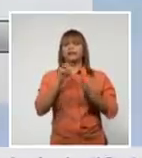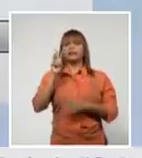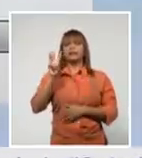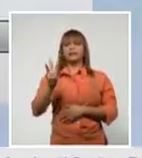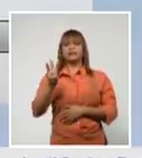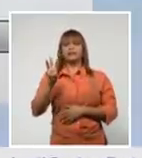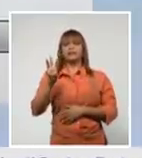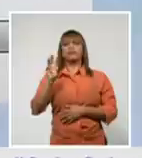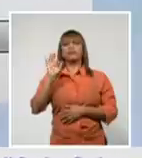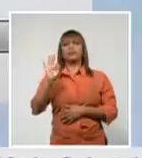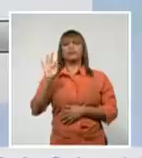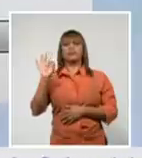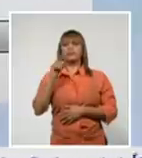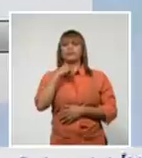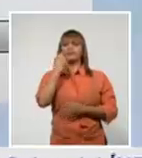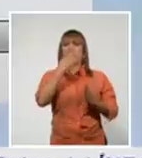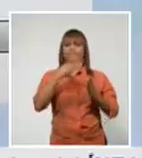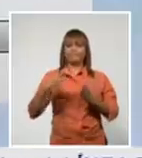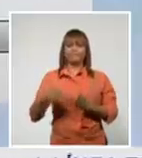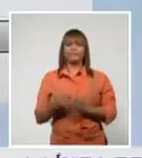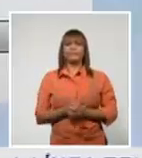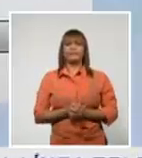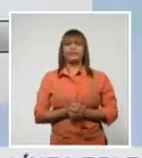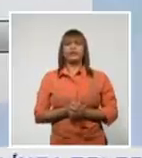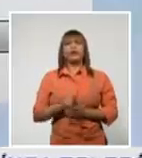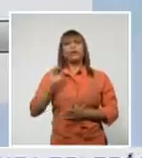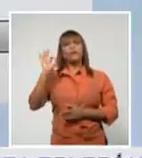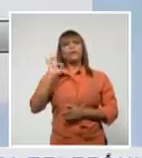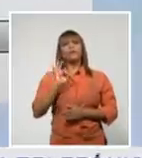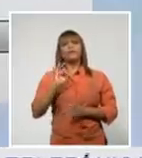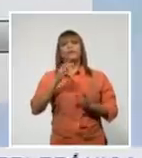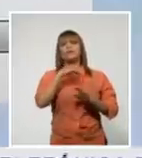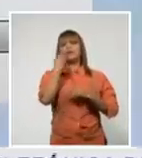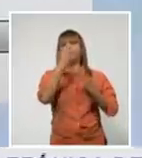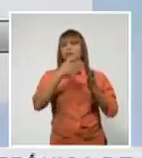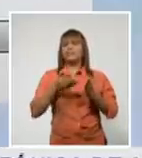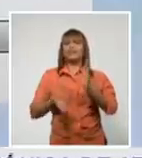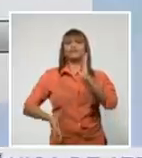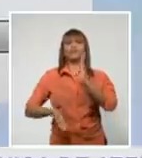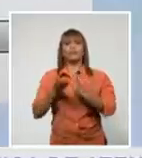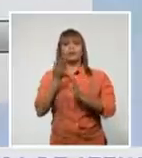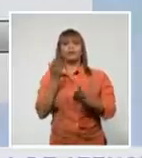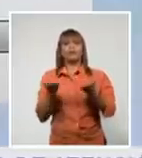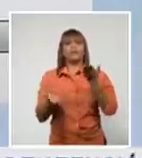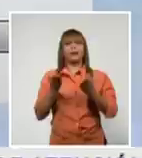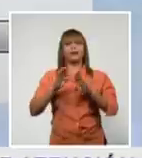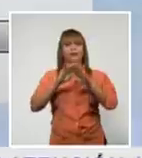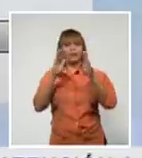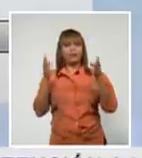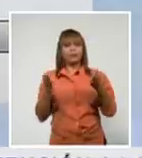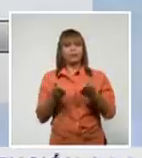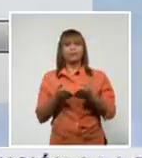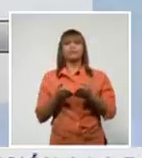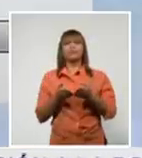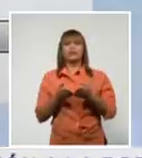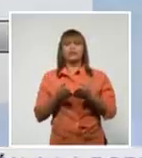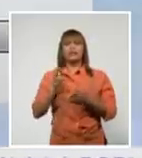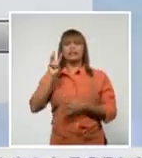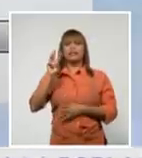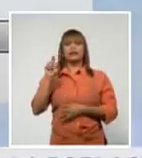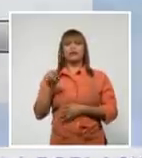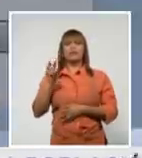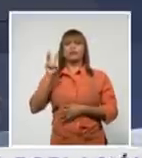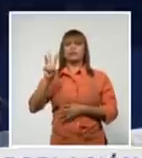560.388 fallecidos y una letalidad superior a la del mundo de 3,33%.